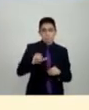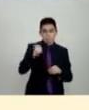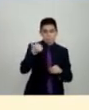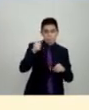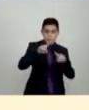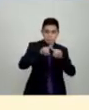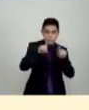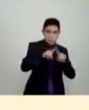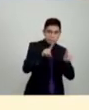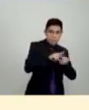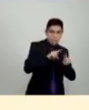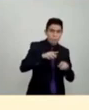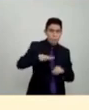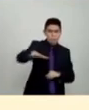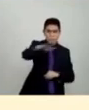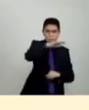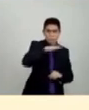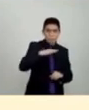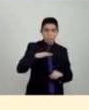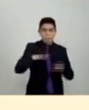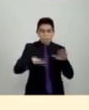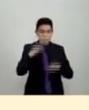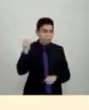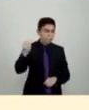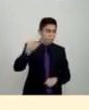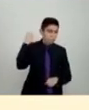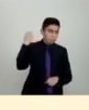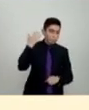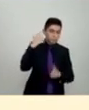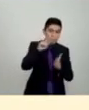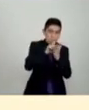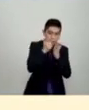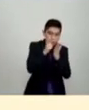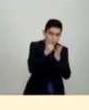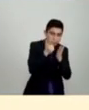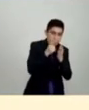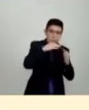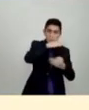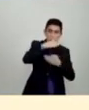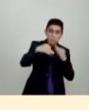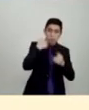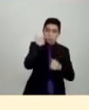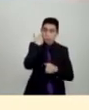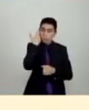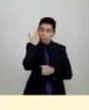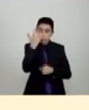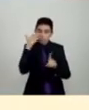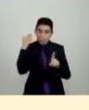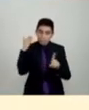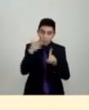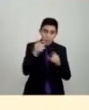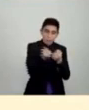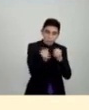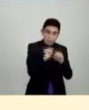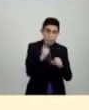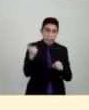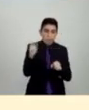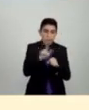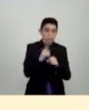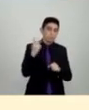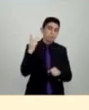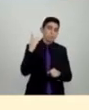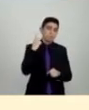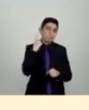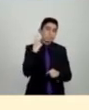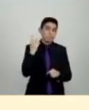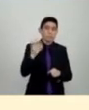que a través de esos congresos literarios que tenían todos además una intención también social, una intención política